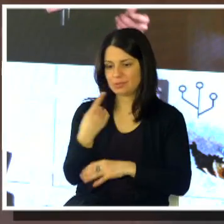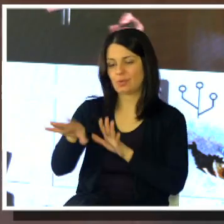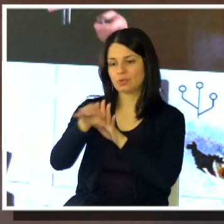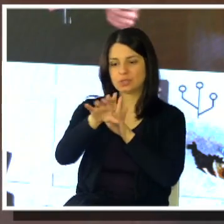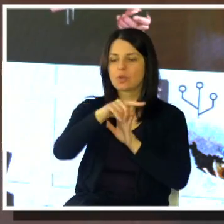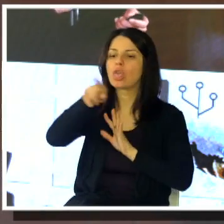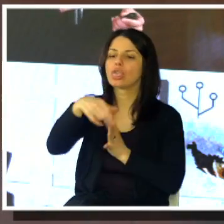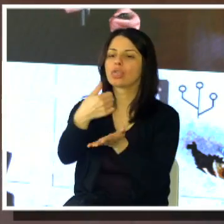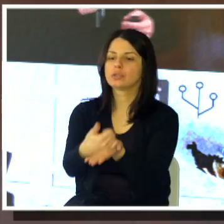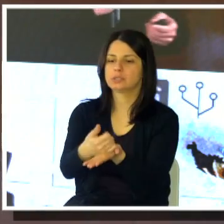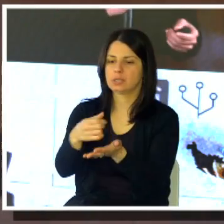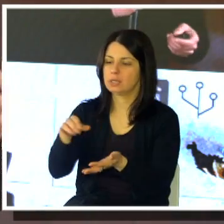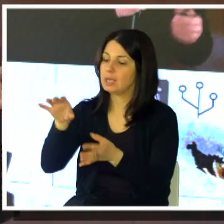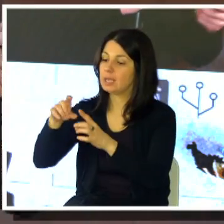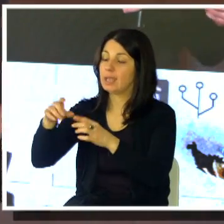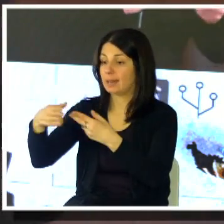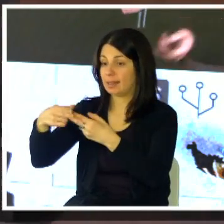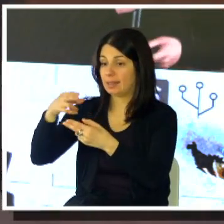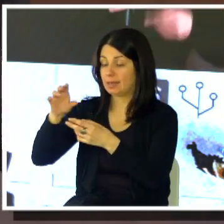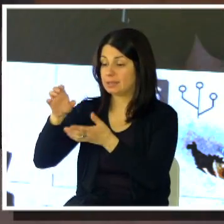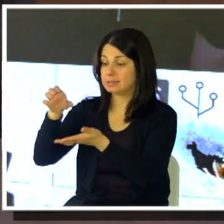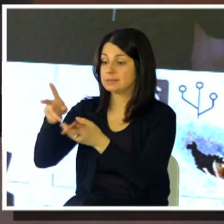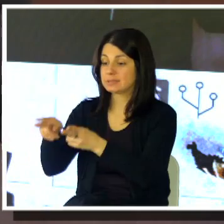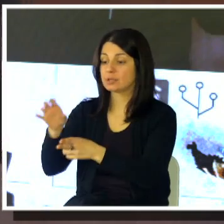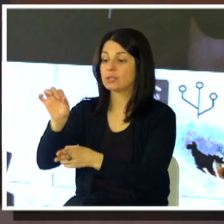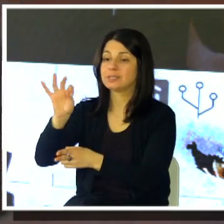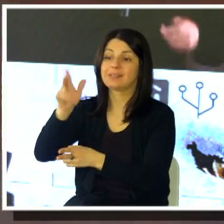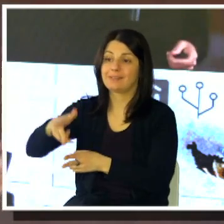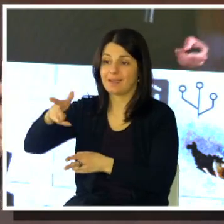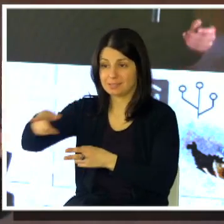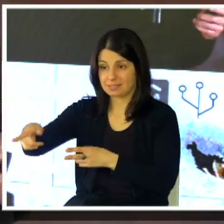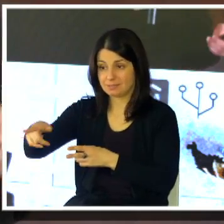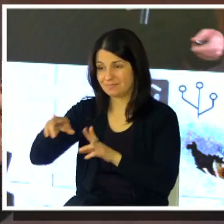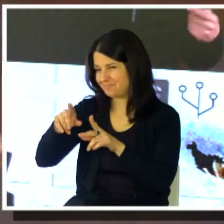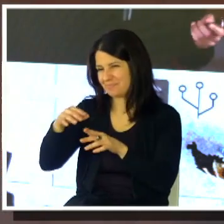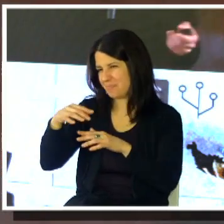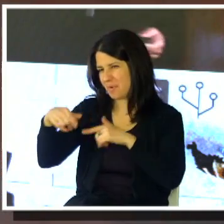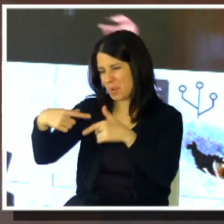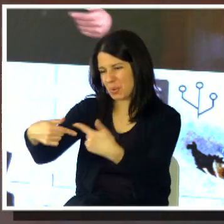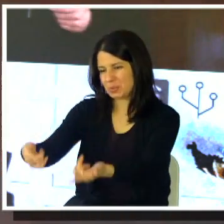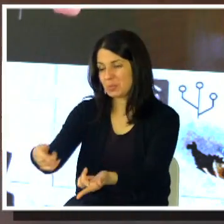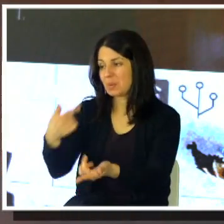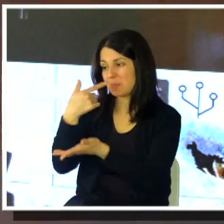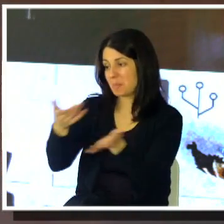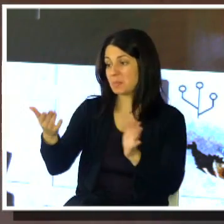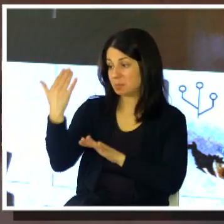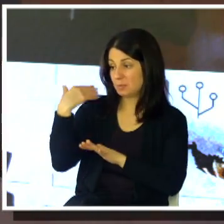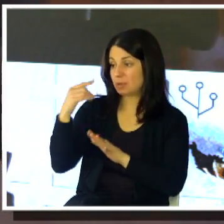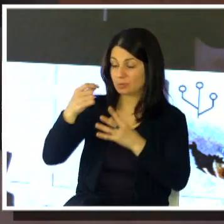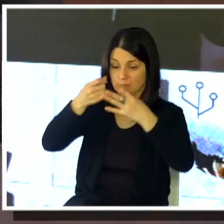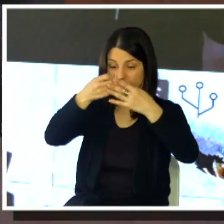dónde está en el STH, ¿no? Entonces, ahí en lo primero, más o menos siguiendo con la misma que venía mostrando en el anterior,